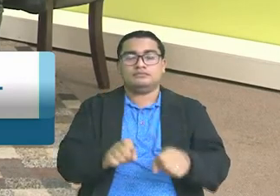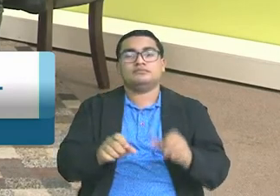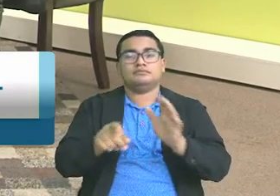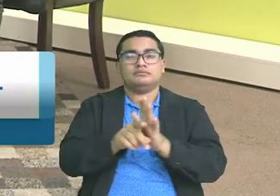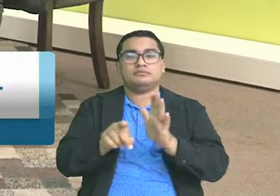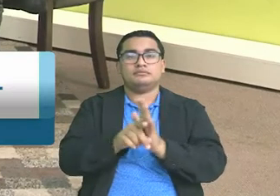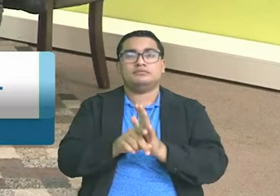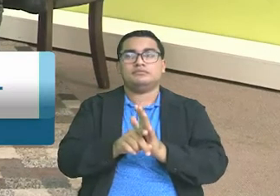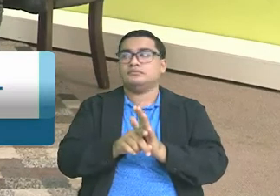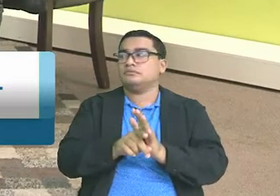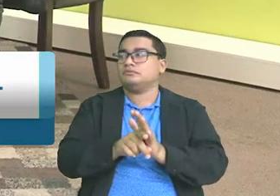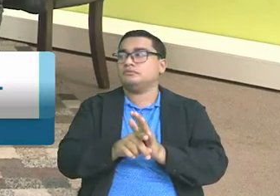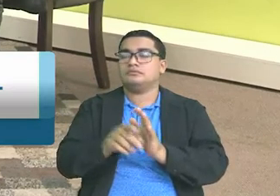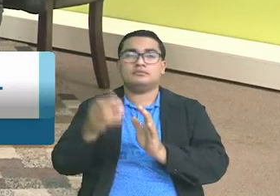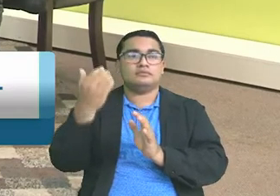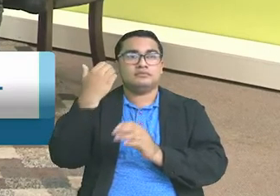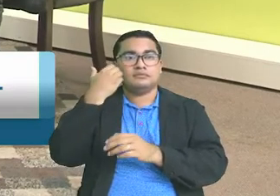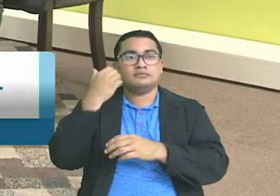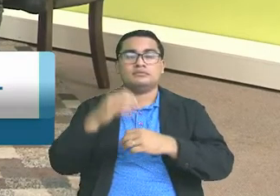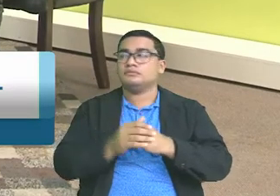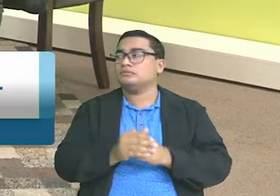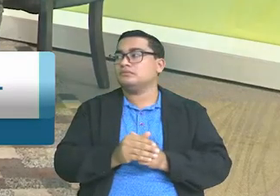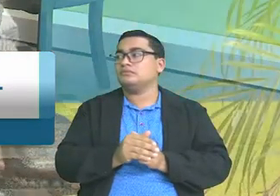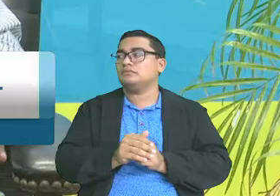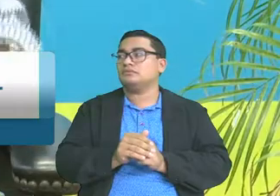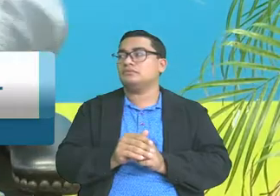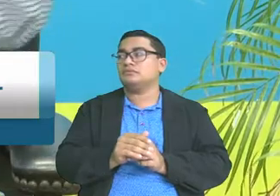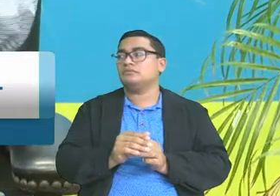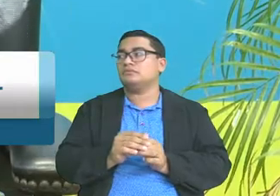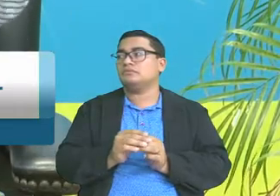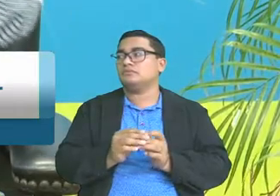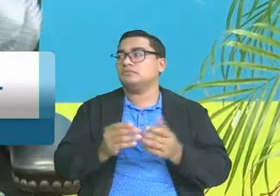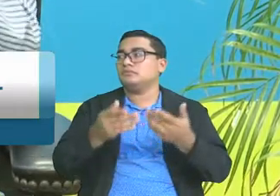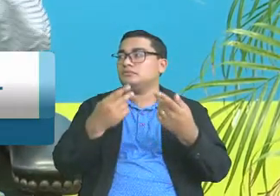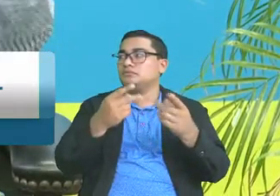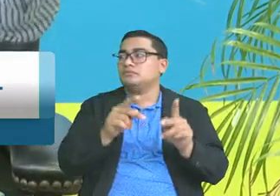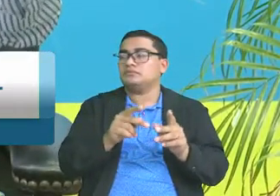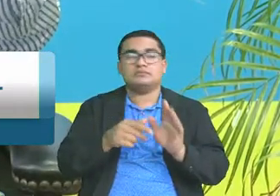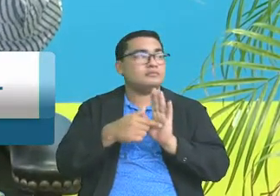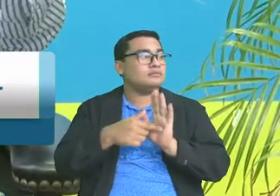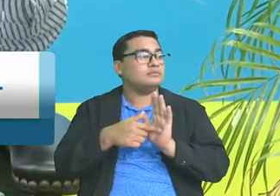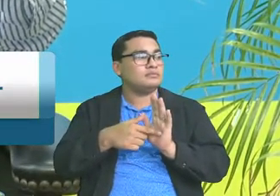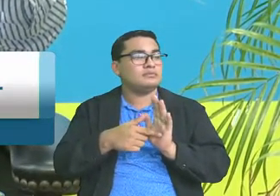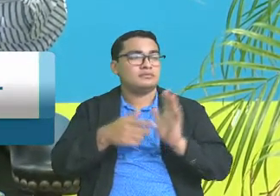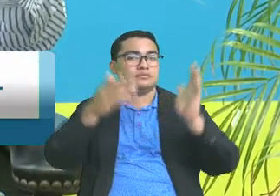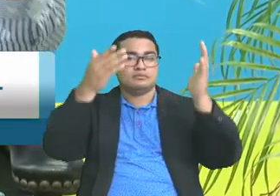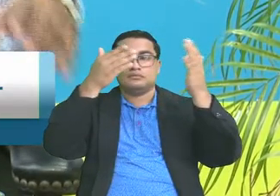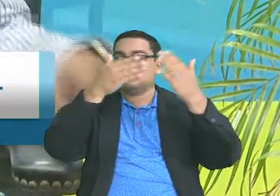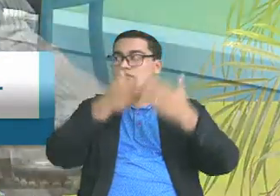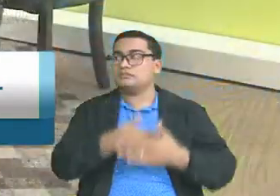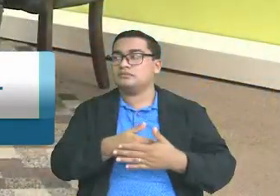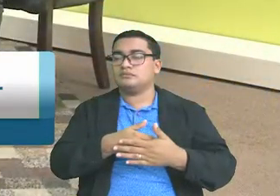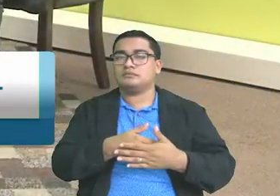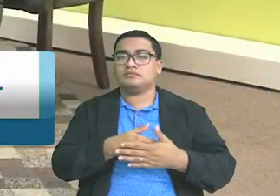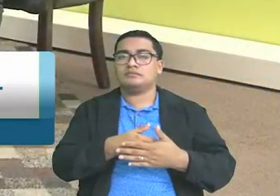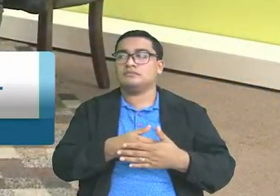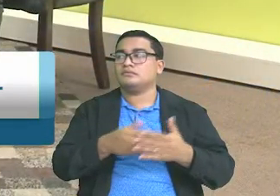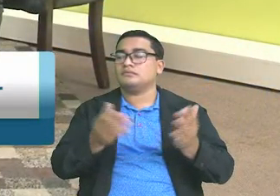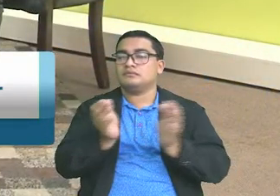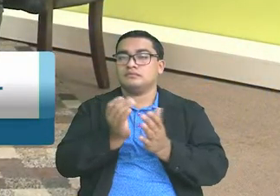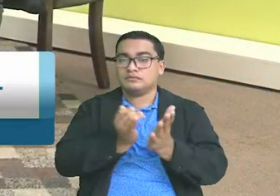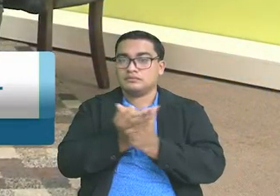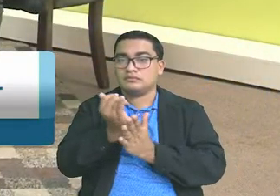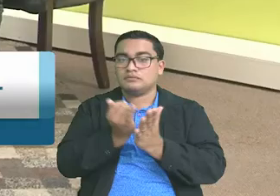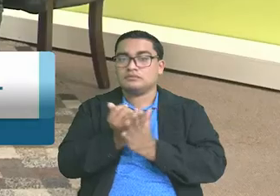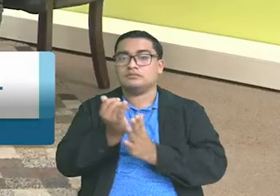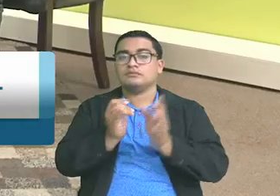enfermedad vascular cerebral. Pero independientemente de que no tenga hipertensión, pero sí ronca en la noche. Hay que investigar sobre eso, porque luego